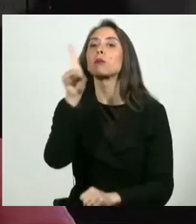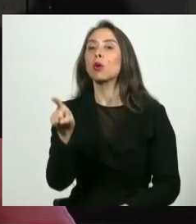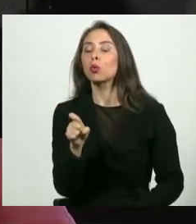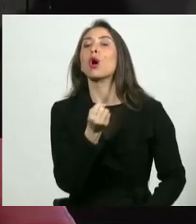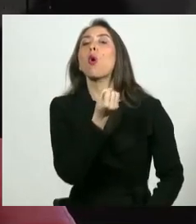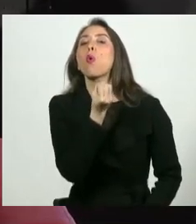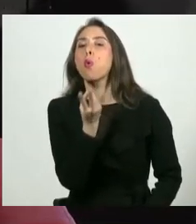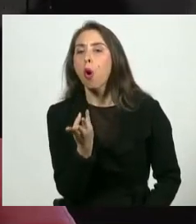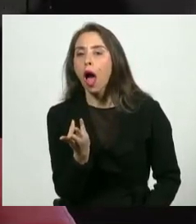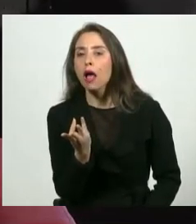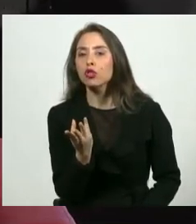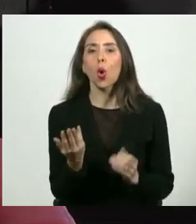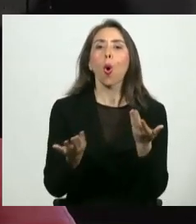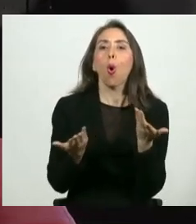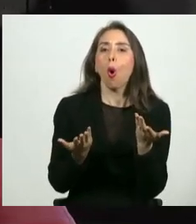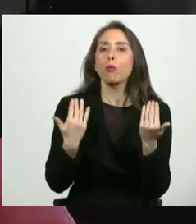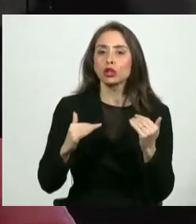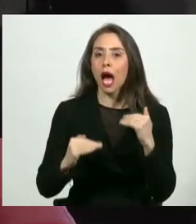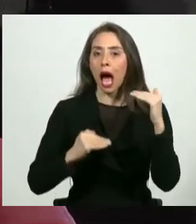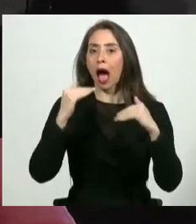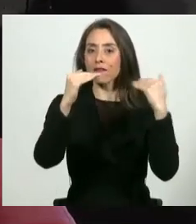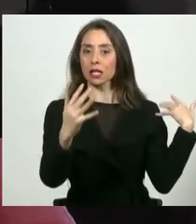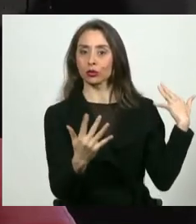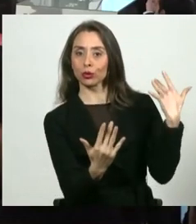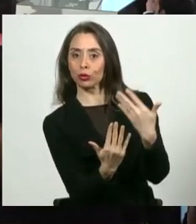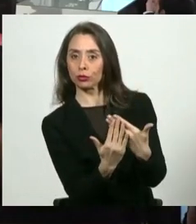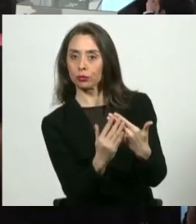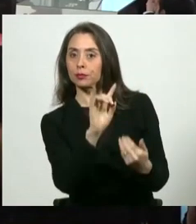¿cuánto y cómo se ha avanzado?